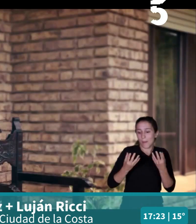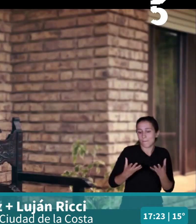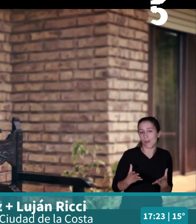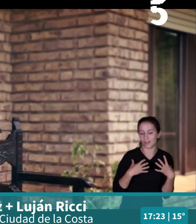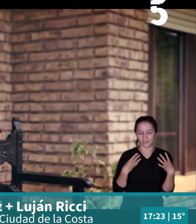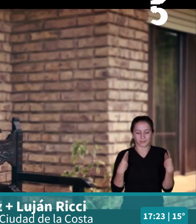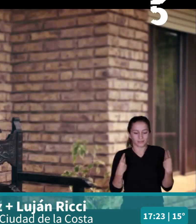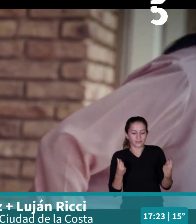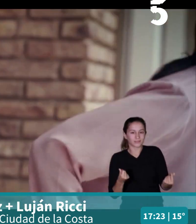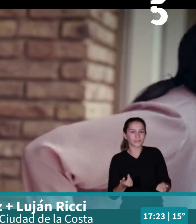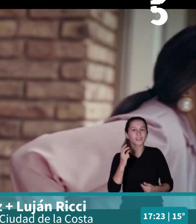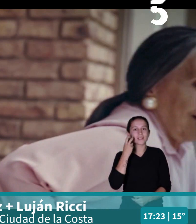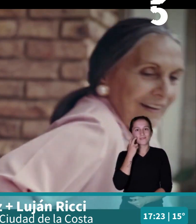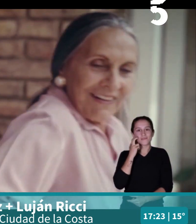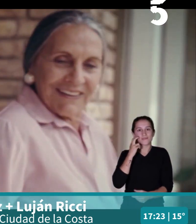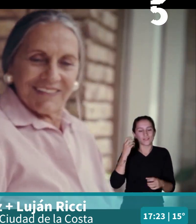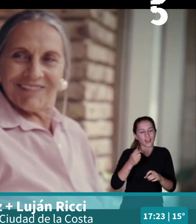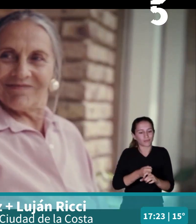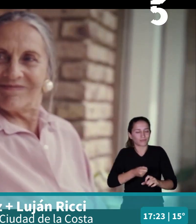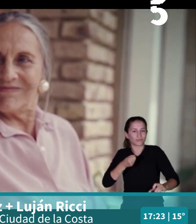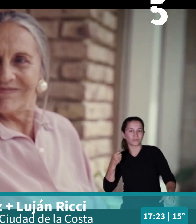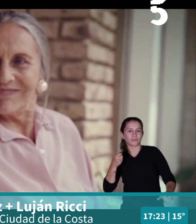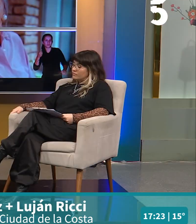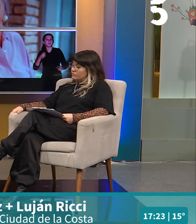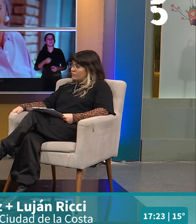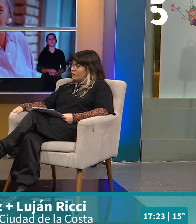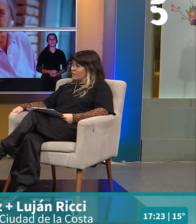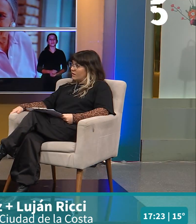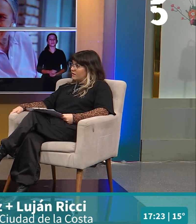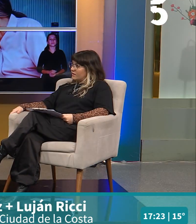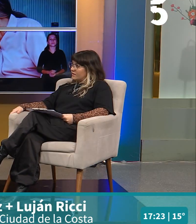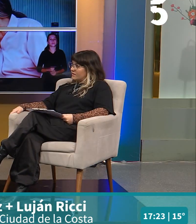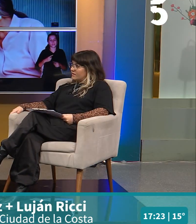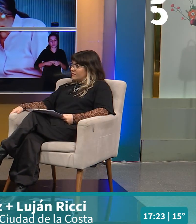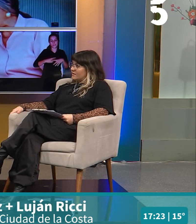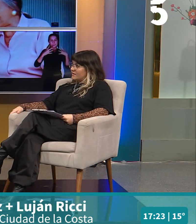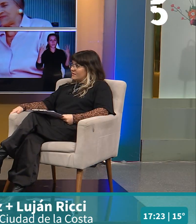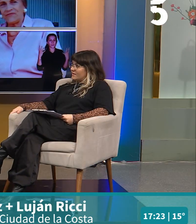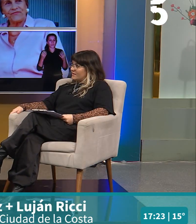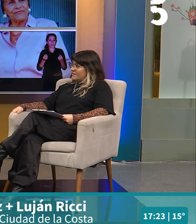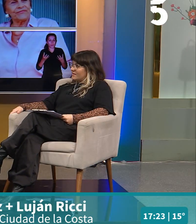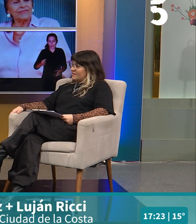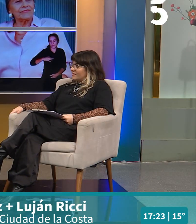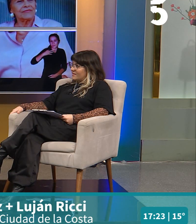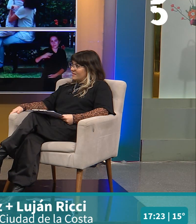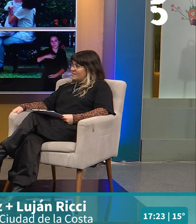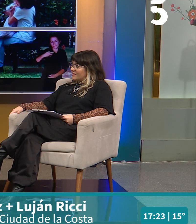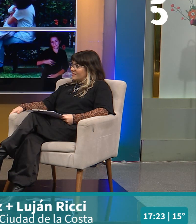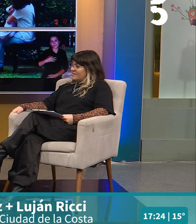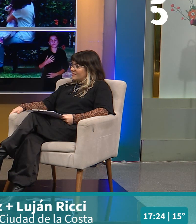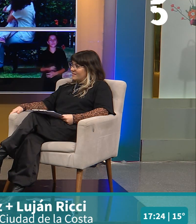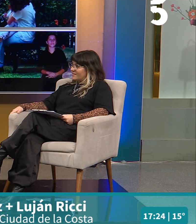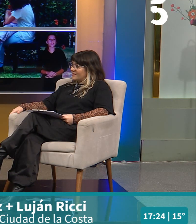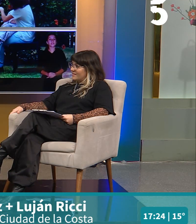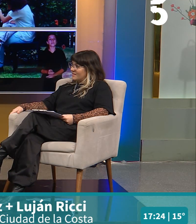de la Costa, que está bueno que sucedan cosas. Sí, claro. Para todos los que viven en el centro de la ciudad,